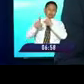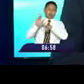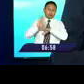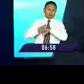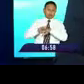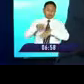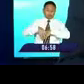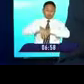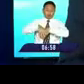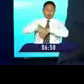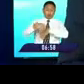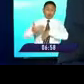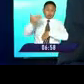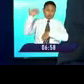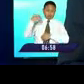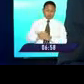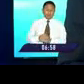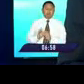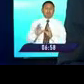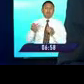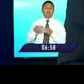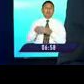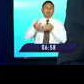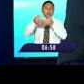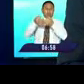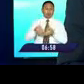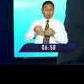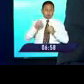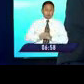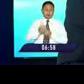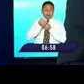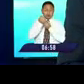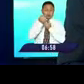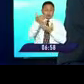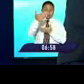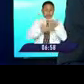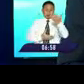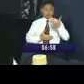nacional. La Comisión de Garantías Constitucionales elaborará un informe.